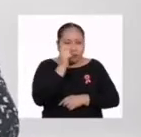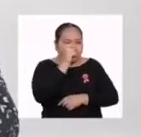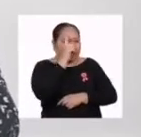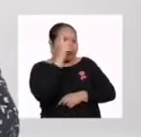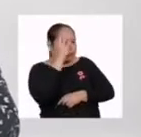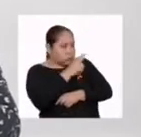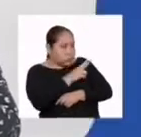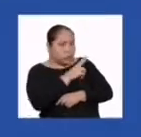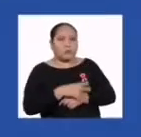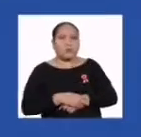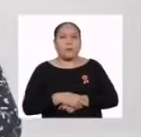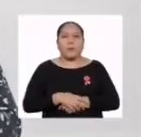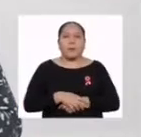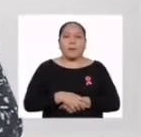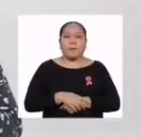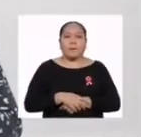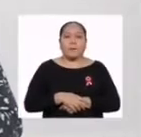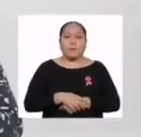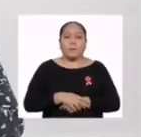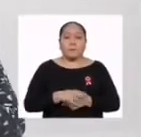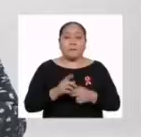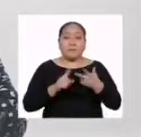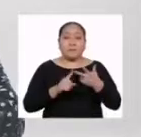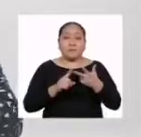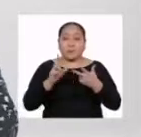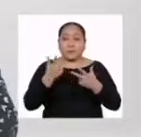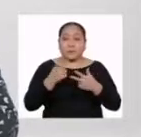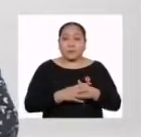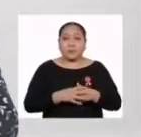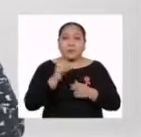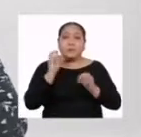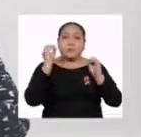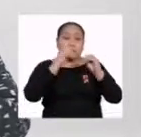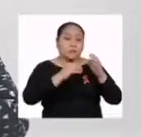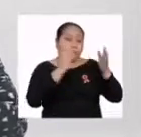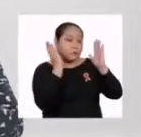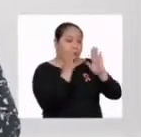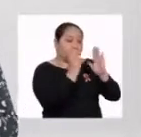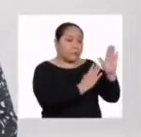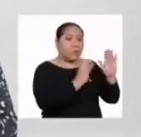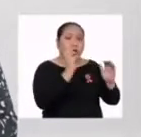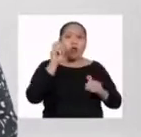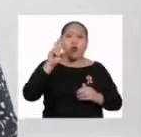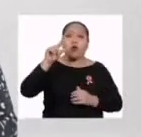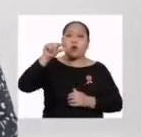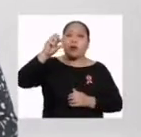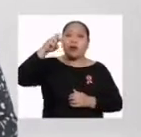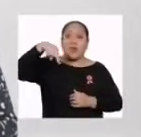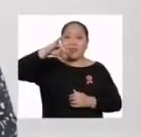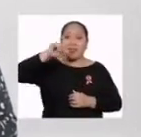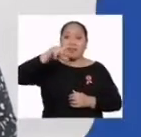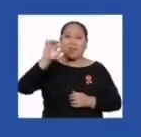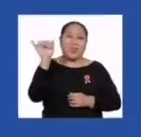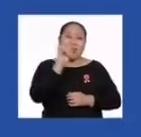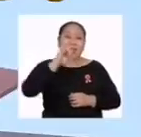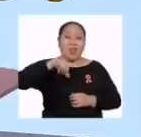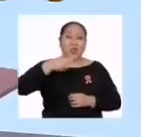tu atención. Tercero, haz organizadores sobre lo leído, como hizo